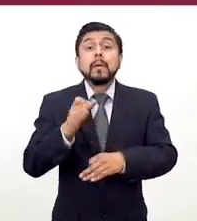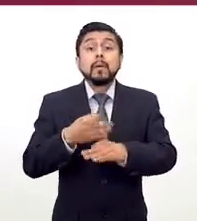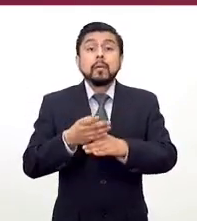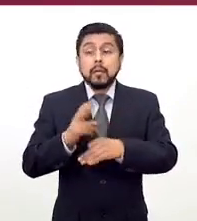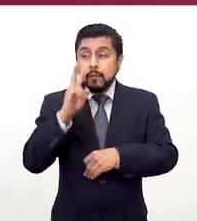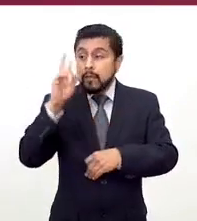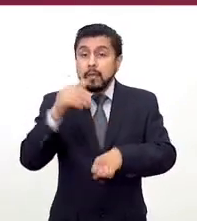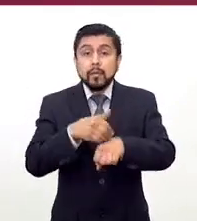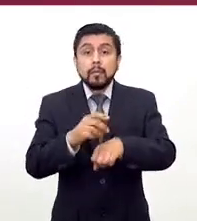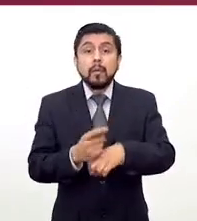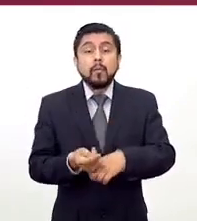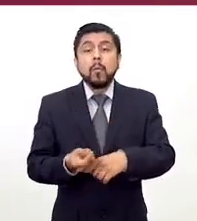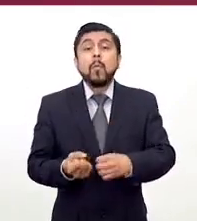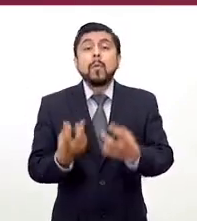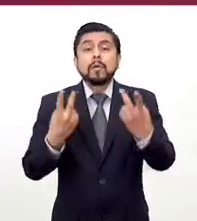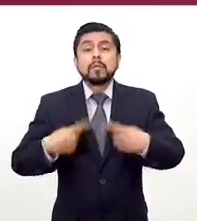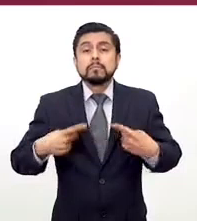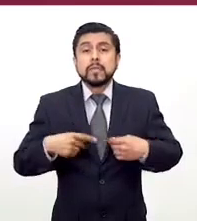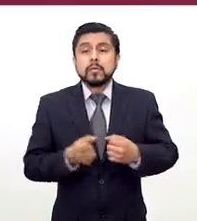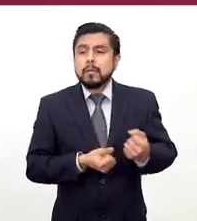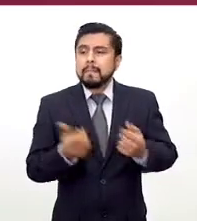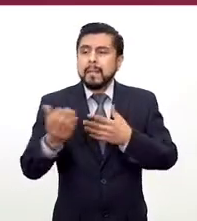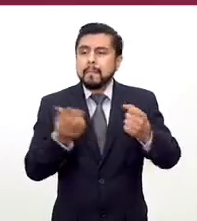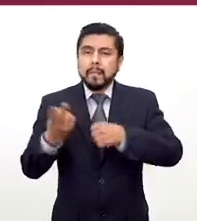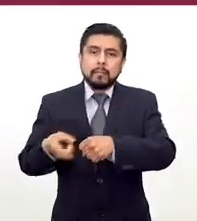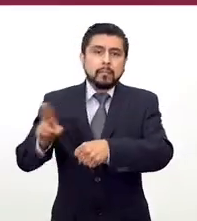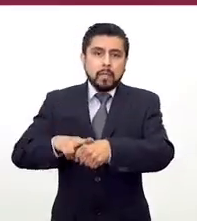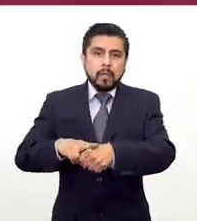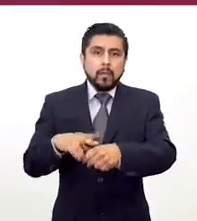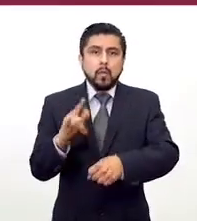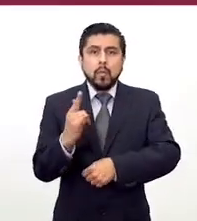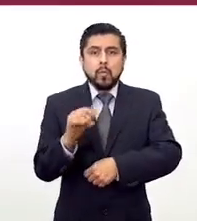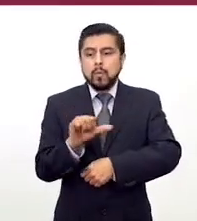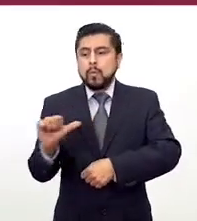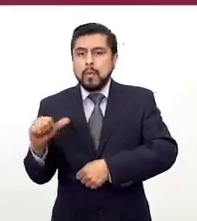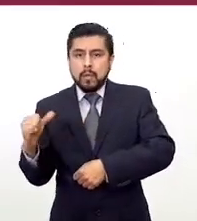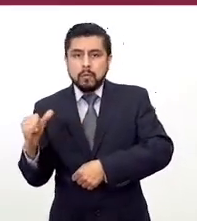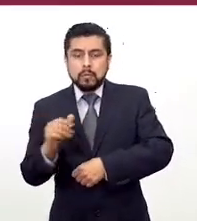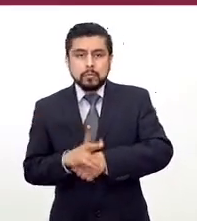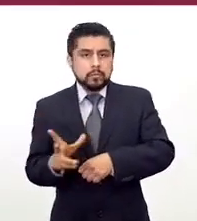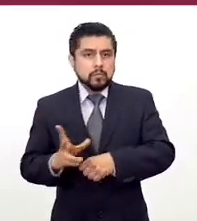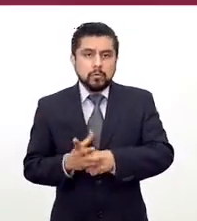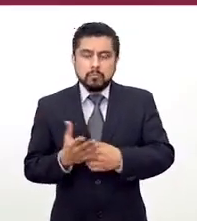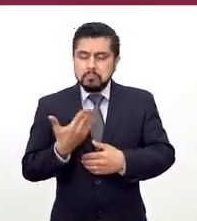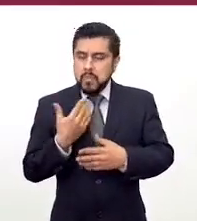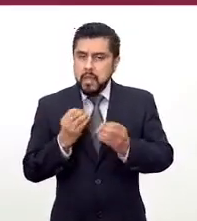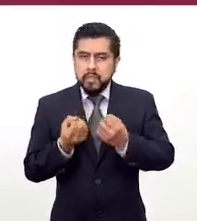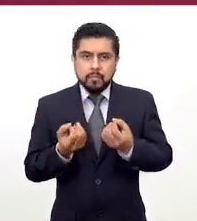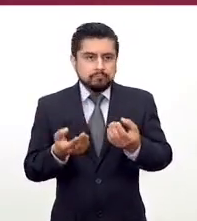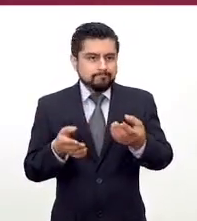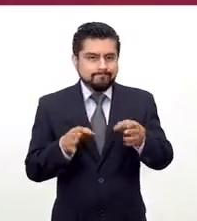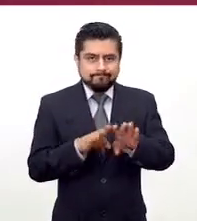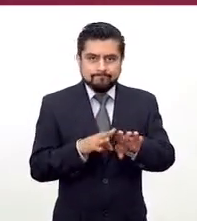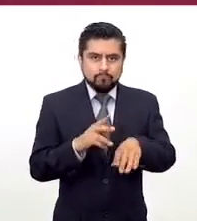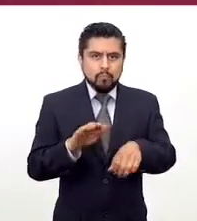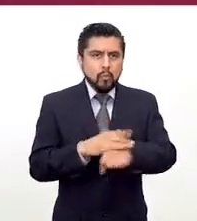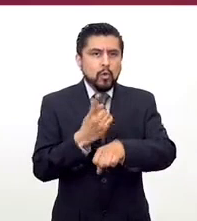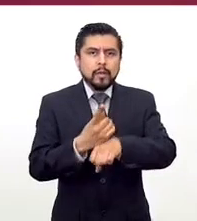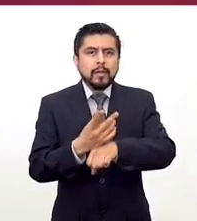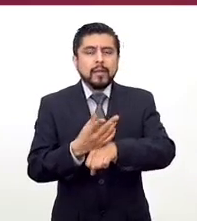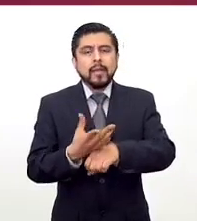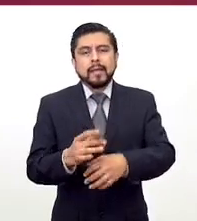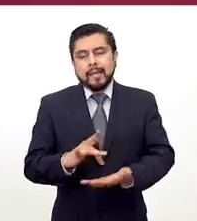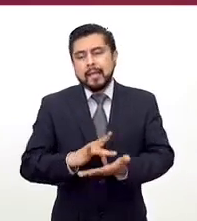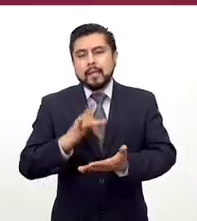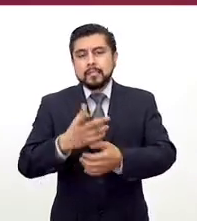caso fíjense el número de hospitalizaciones. En julio y agosto, que ya no hubo cierres, gracias a la vacunación